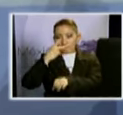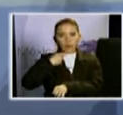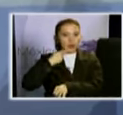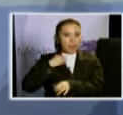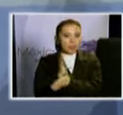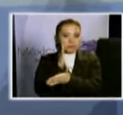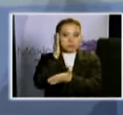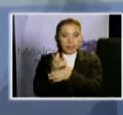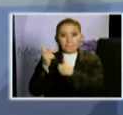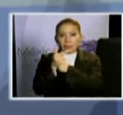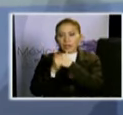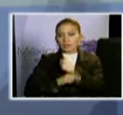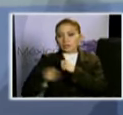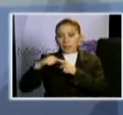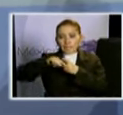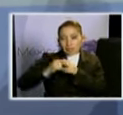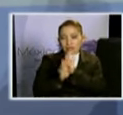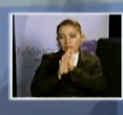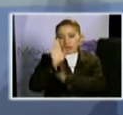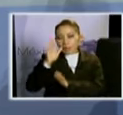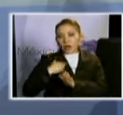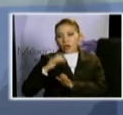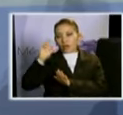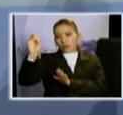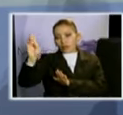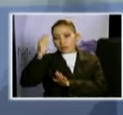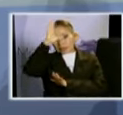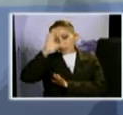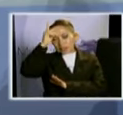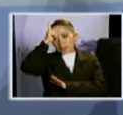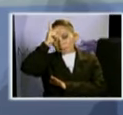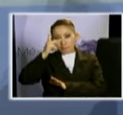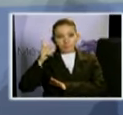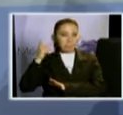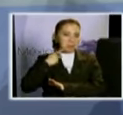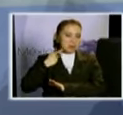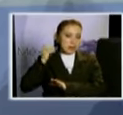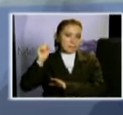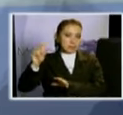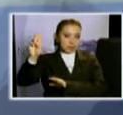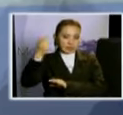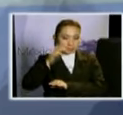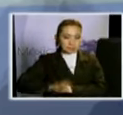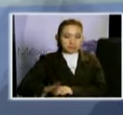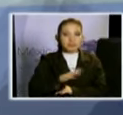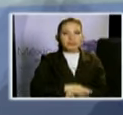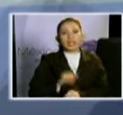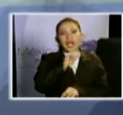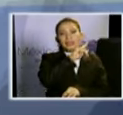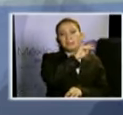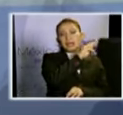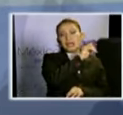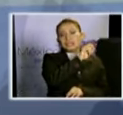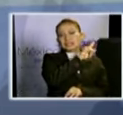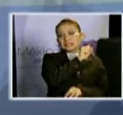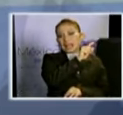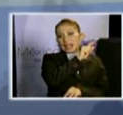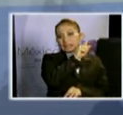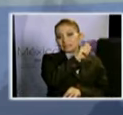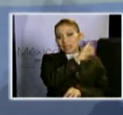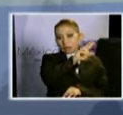de Intervención en Países en Desarrollo por la Facultad de Ciencias Políticas de la misma universidad. Ana María Salazar, por su